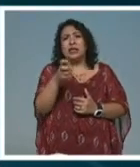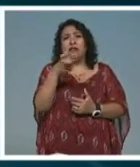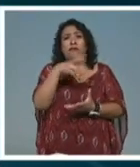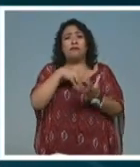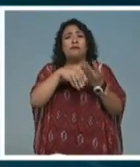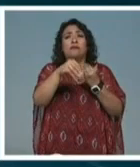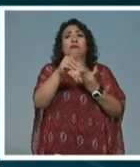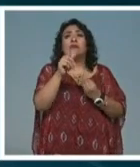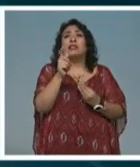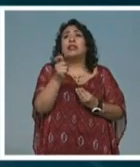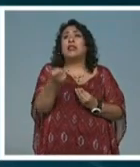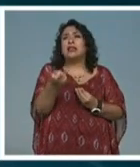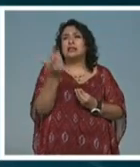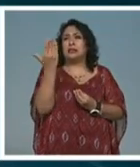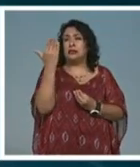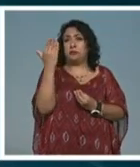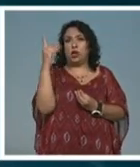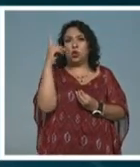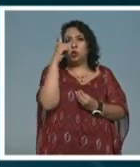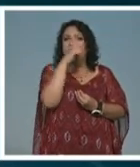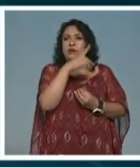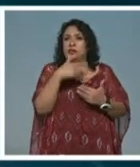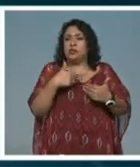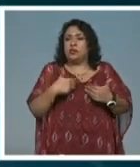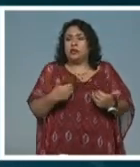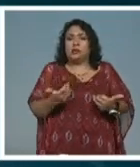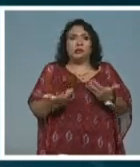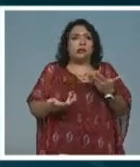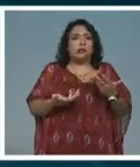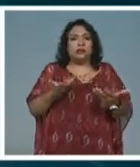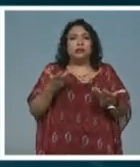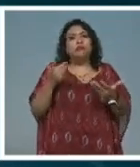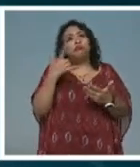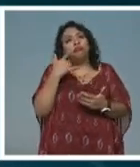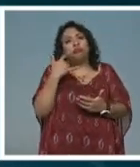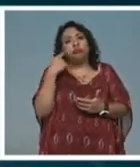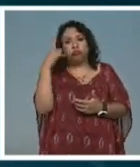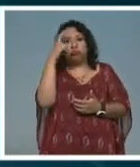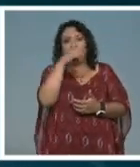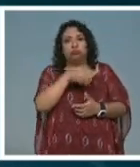devuelve a veces un espejo que es difícil de asimilar, ¿no? O difícil de contemplar.